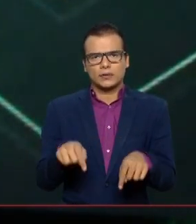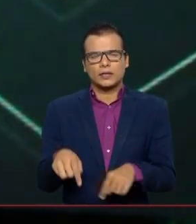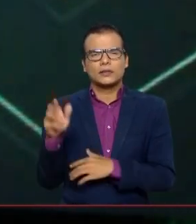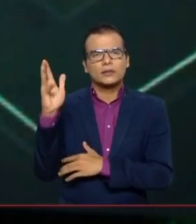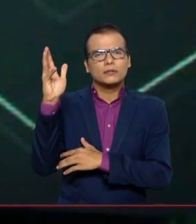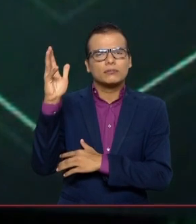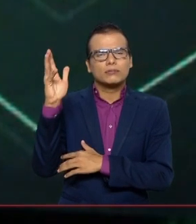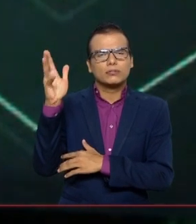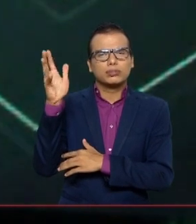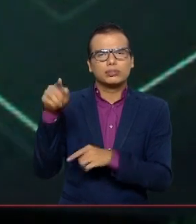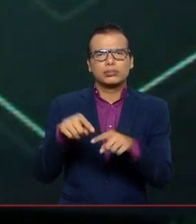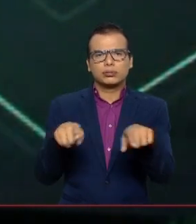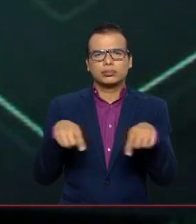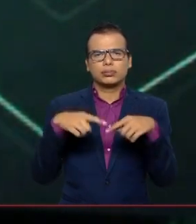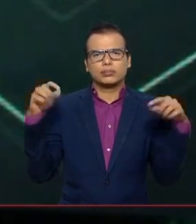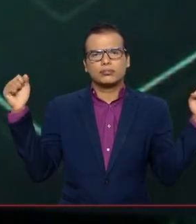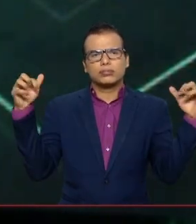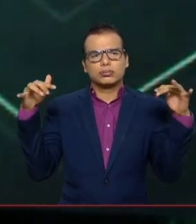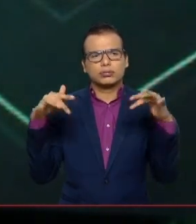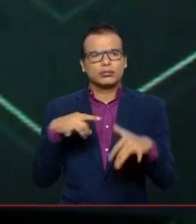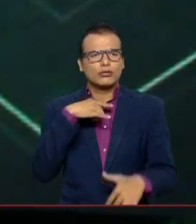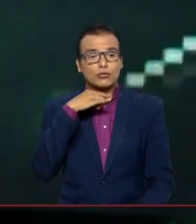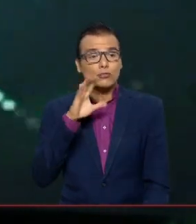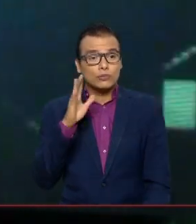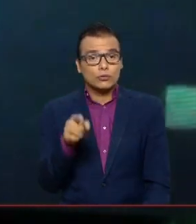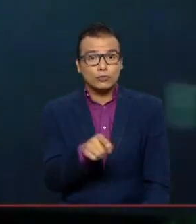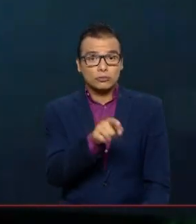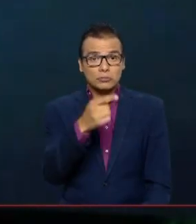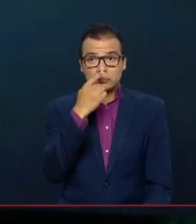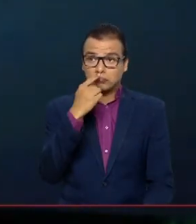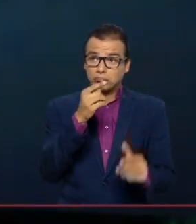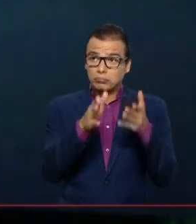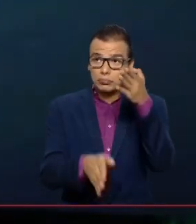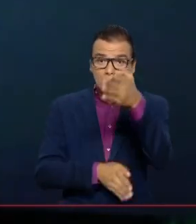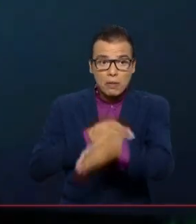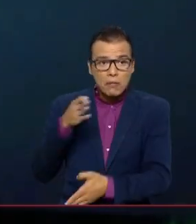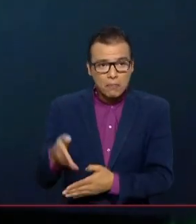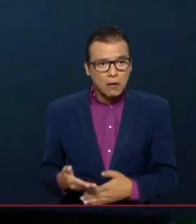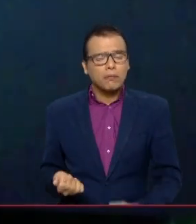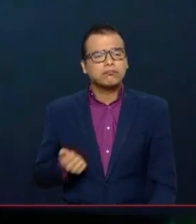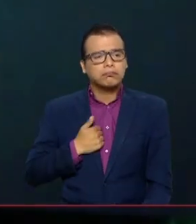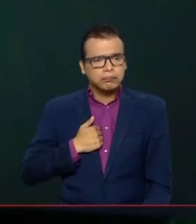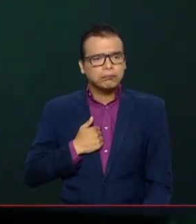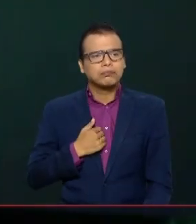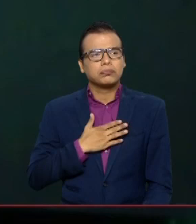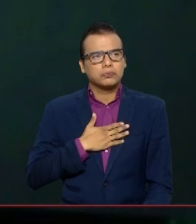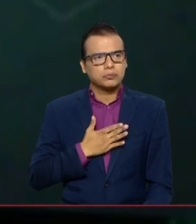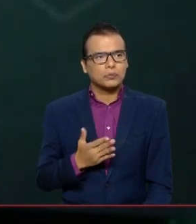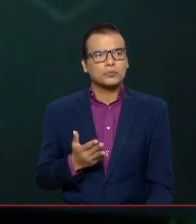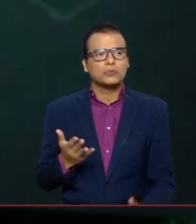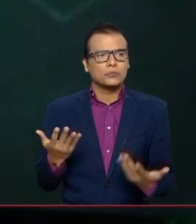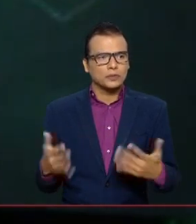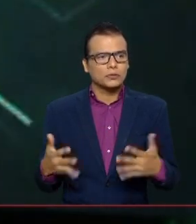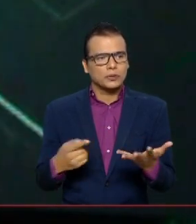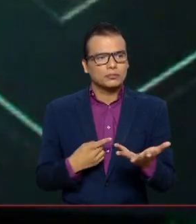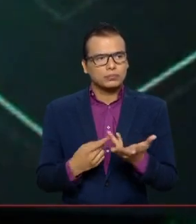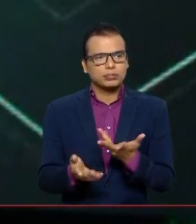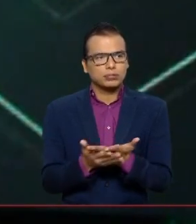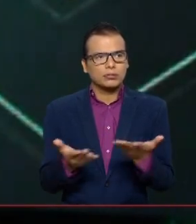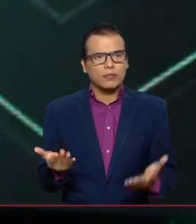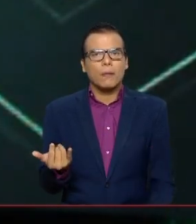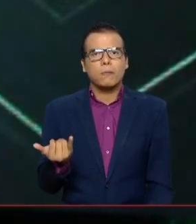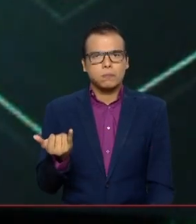Pacífico Pues los caleños Los visitantes y quienes quieran llegar pues pueden apreciar y deleitarse de todas las ofertas que